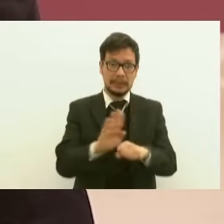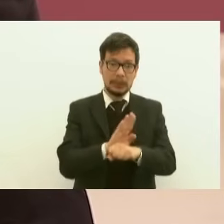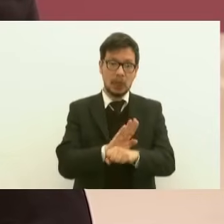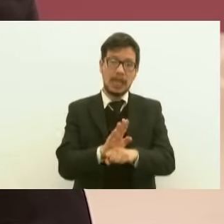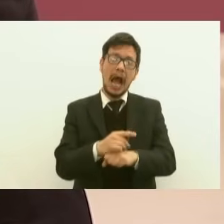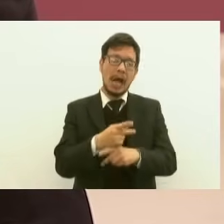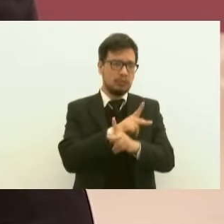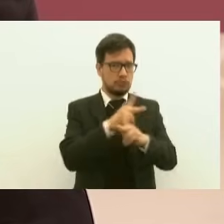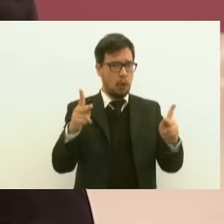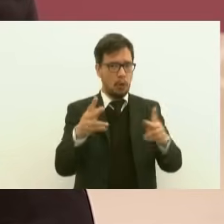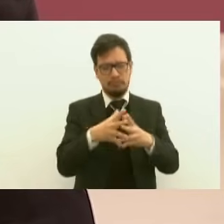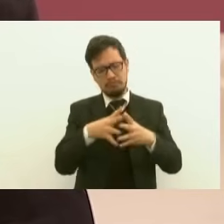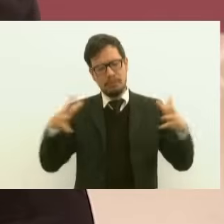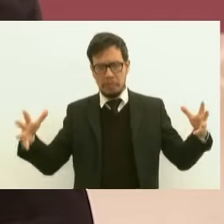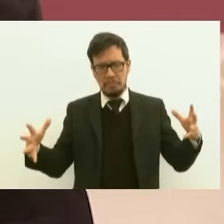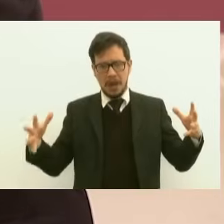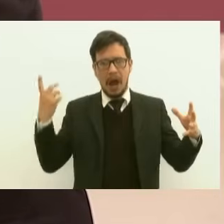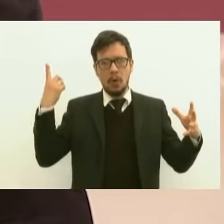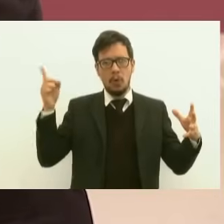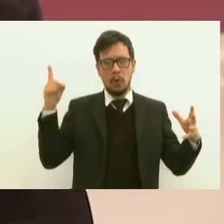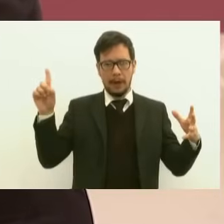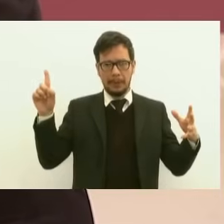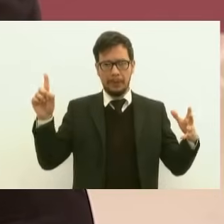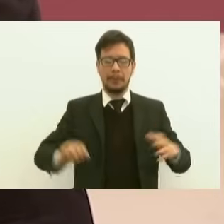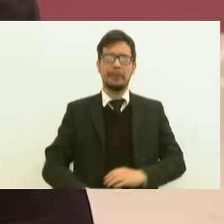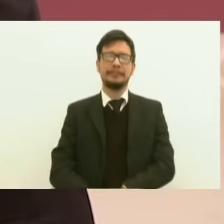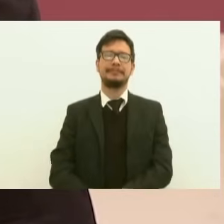pueblo de Durango.